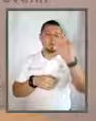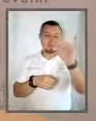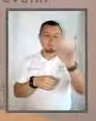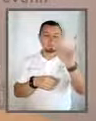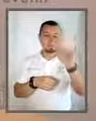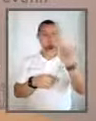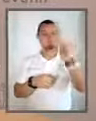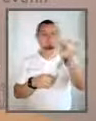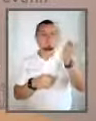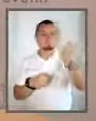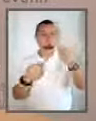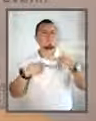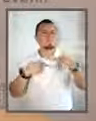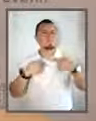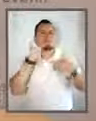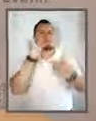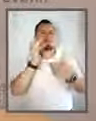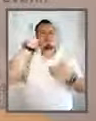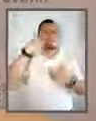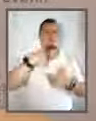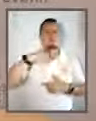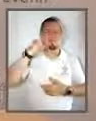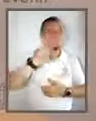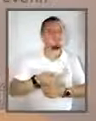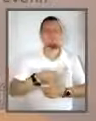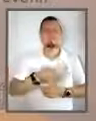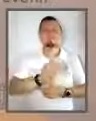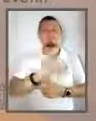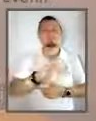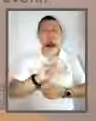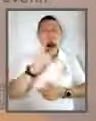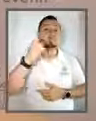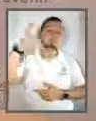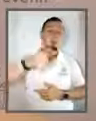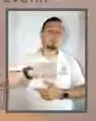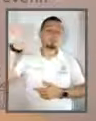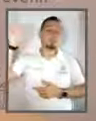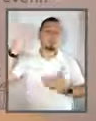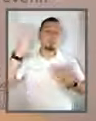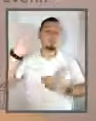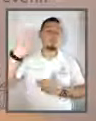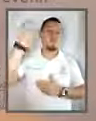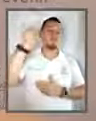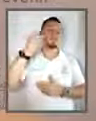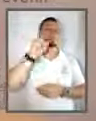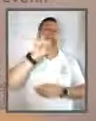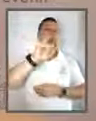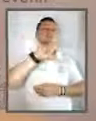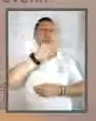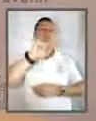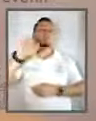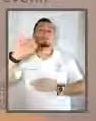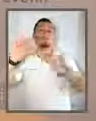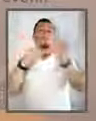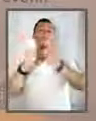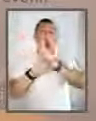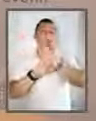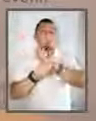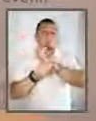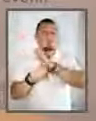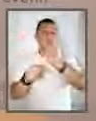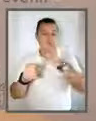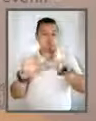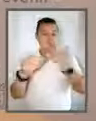ha abierto la puerta a algunas personas para que vean en esta limitación una oportunidad para comercializar